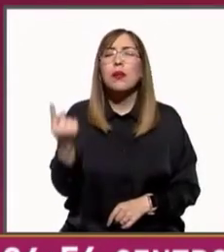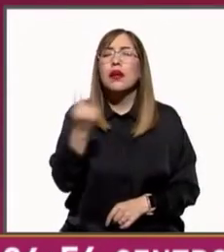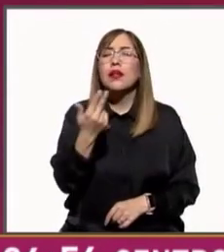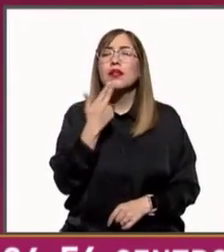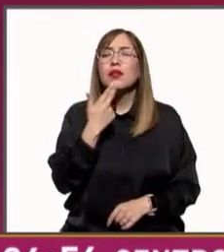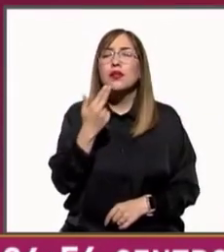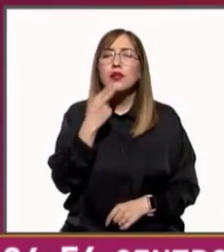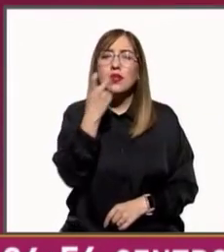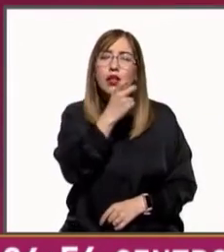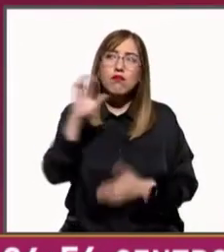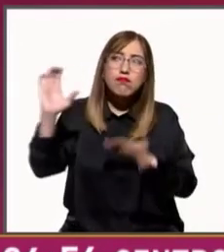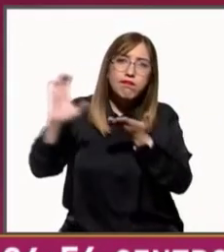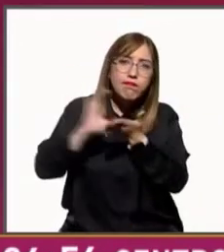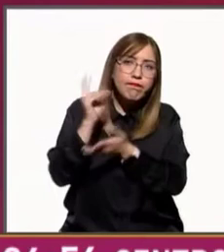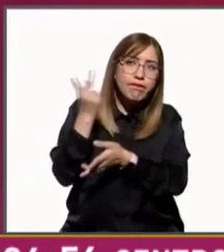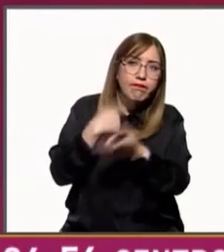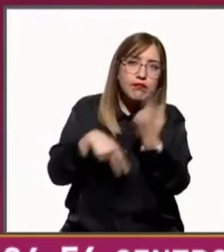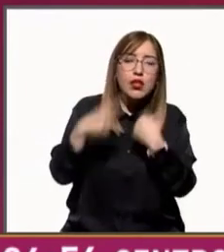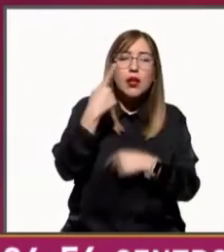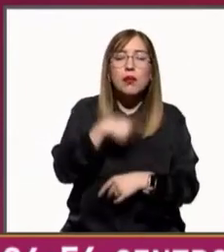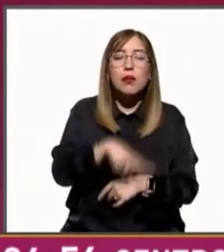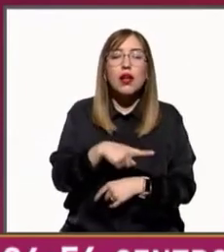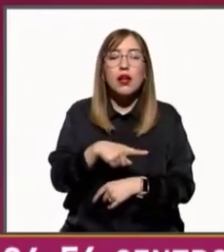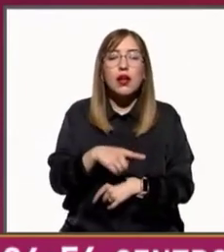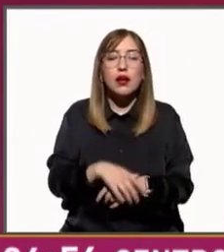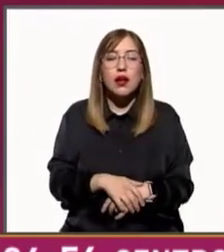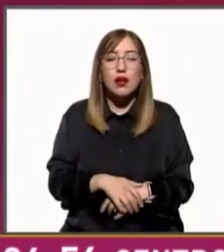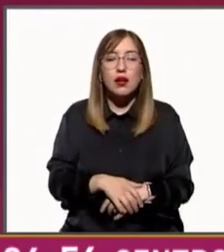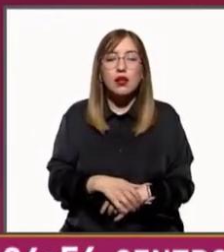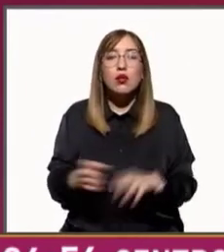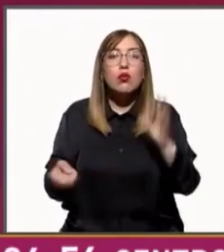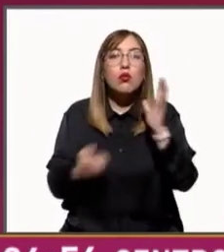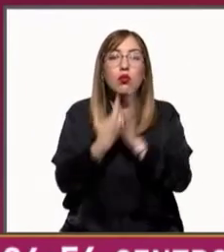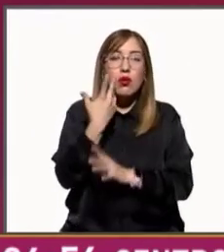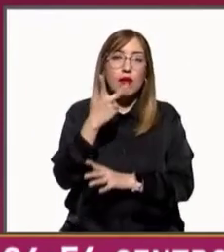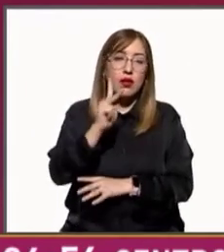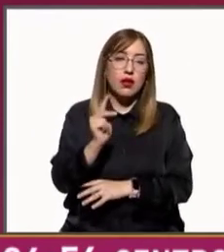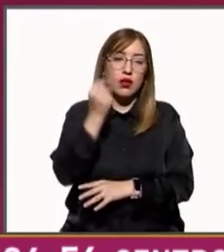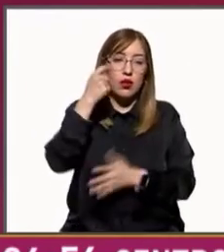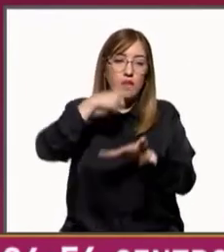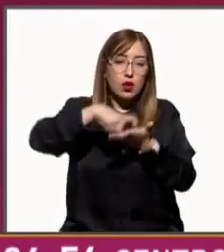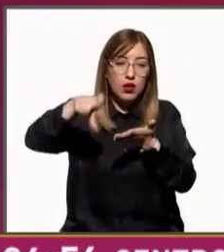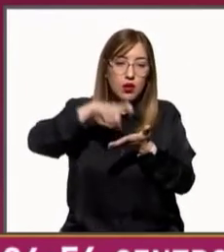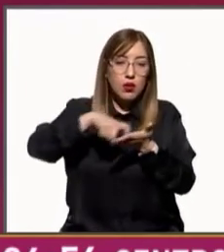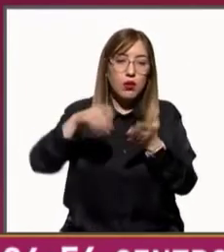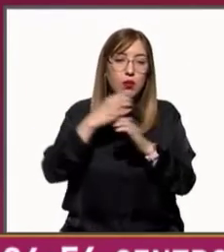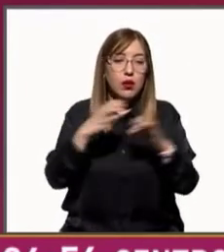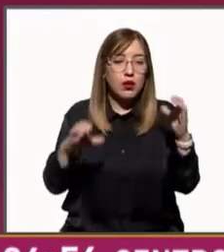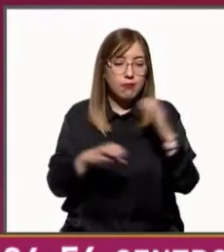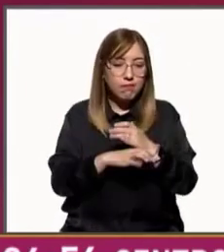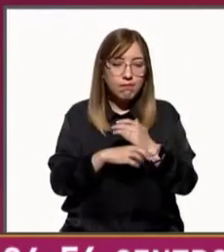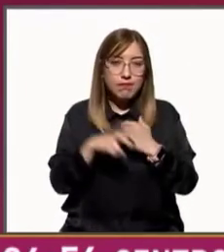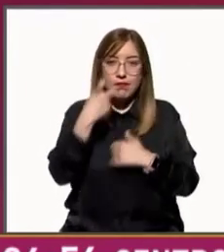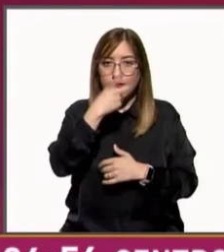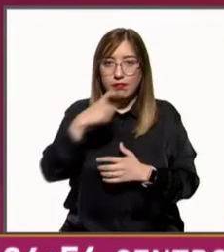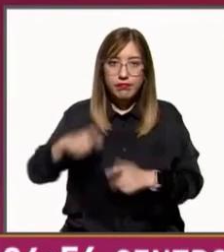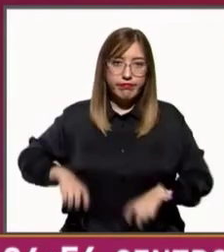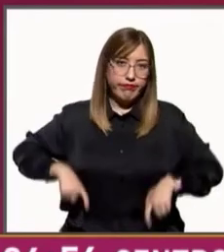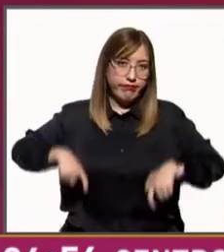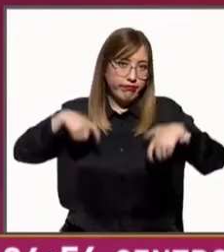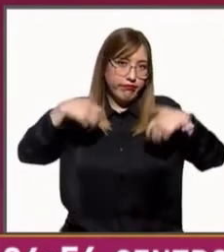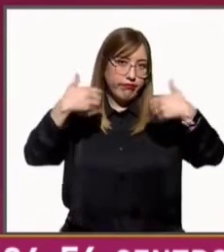crédito? Básicamente para invertir en capital fijo o tecnología. Es decir, son empresas invirtiendo casi la mitad.